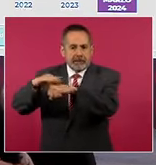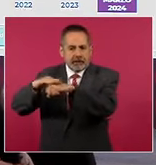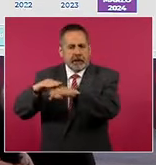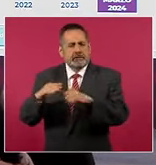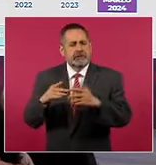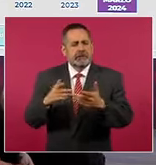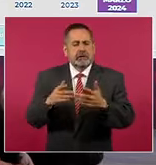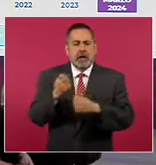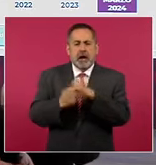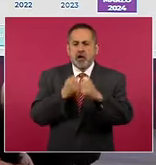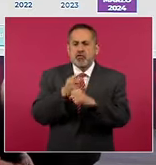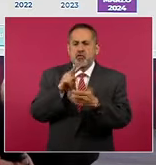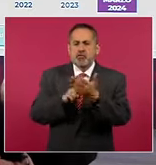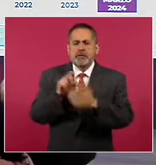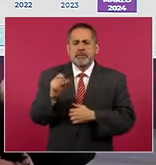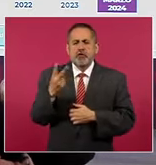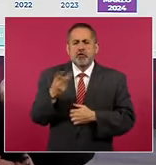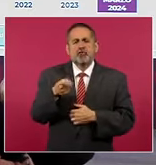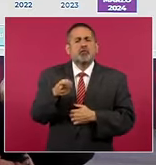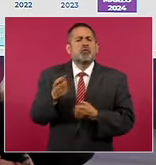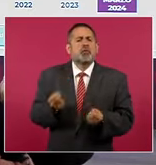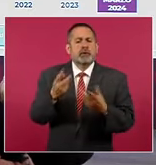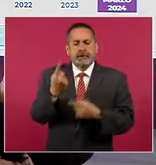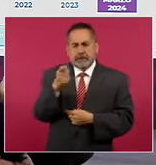este 2022 tenemos